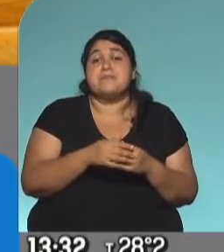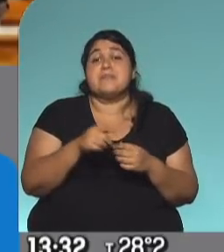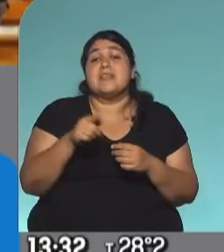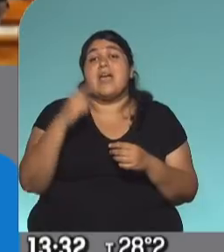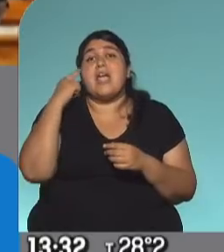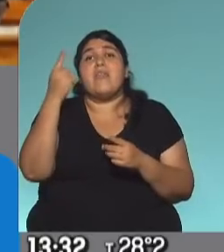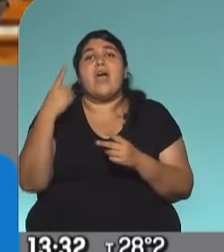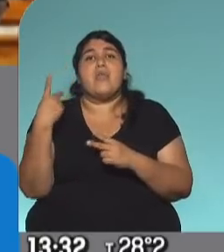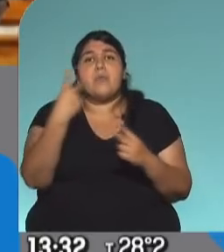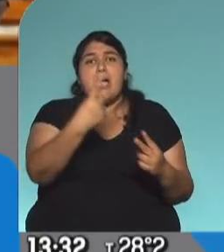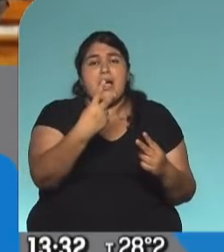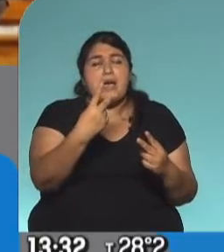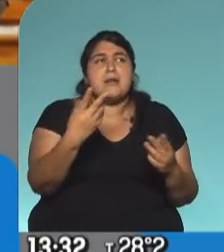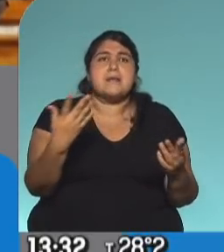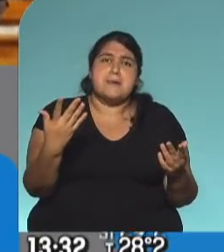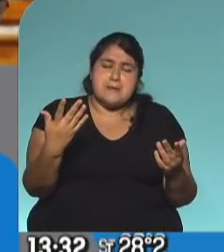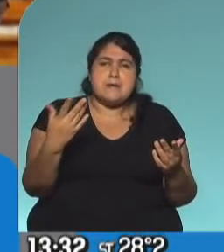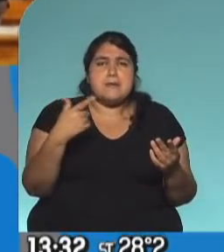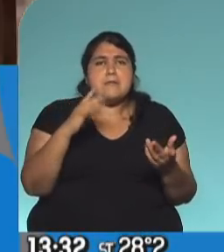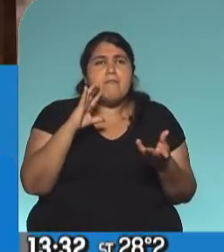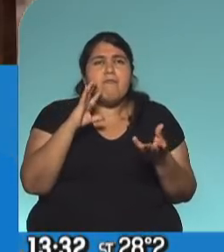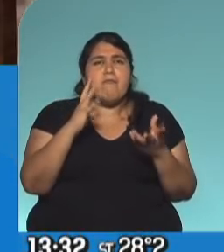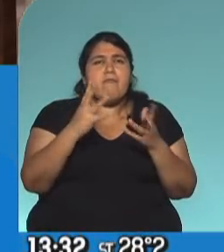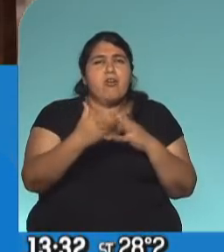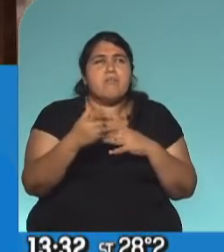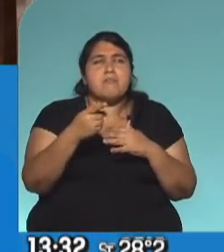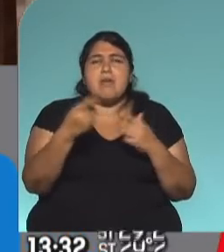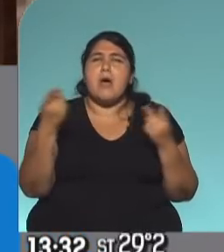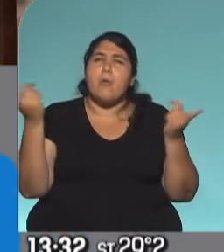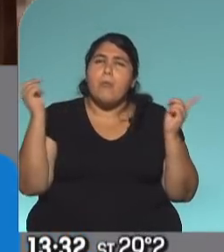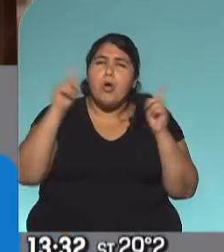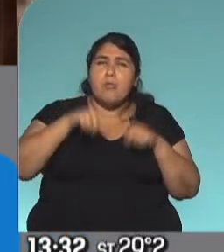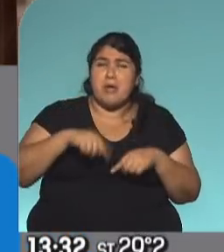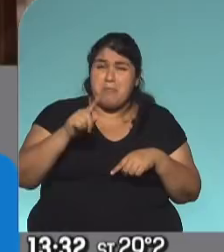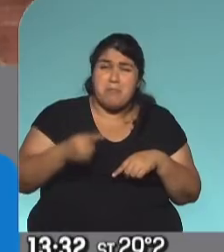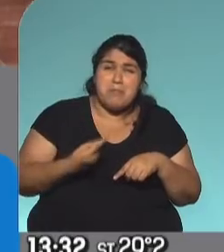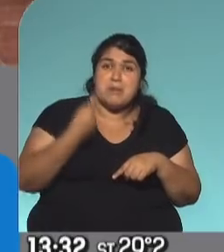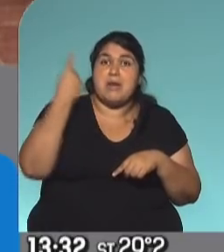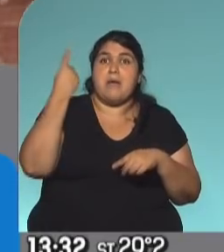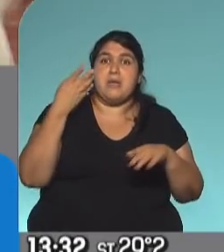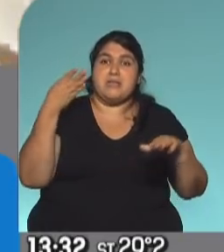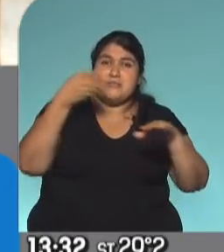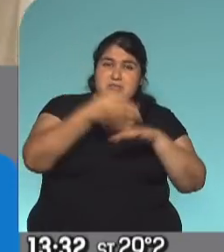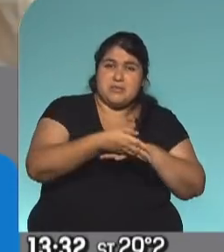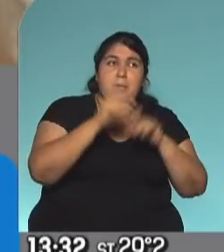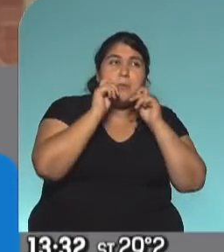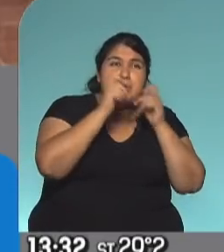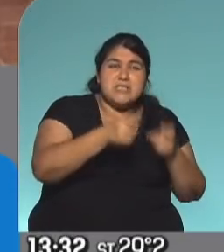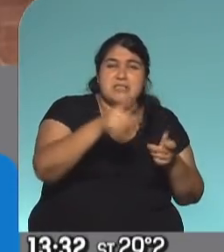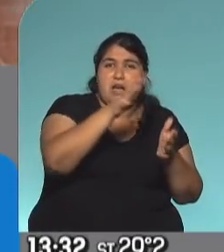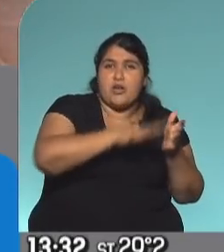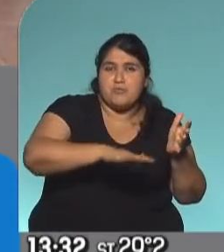uno lo podría ver entonces a ese nivel, retomar algo que nunca ha hecho ningún pontífice católico, visitar un país